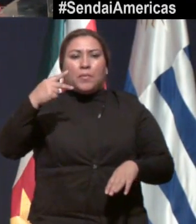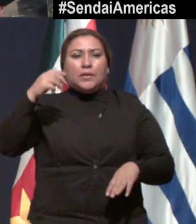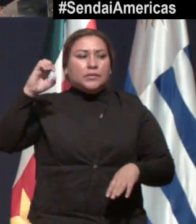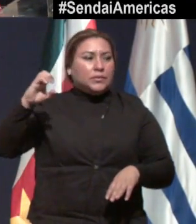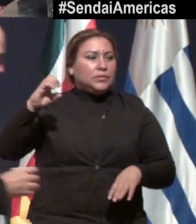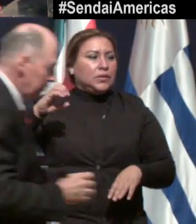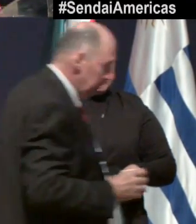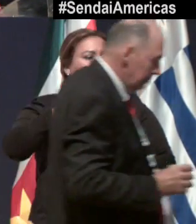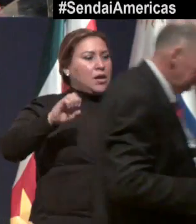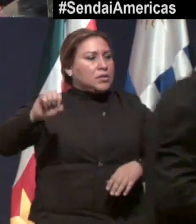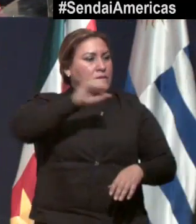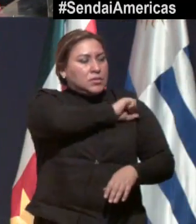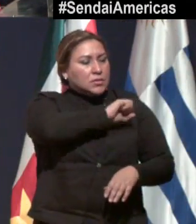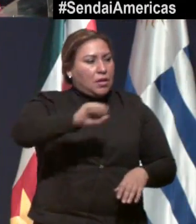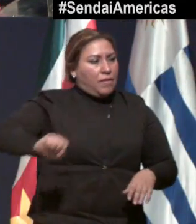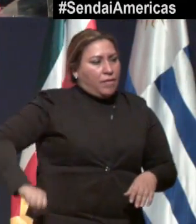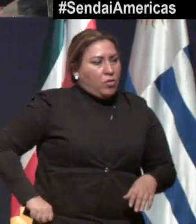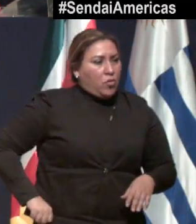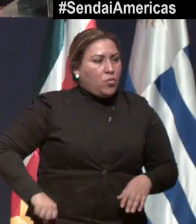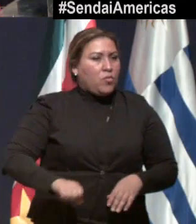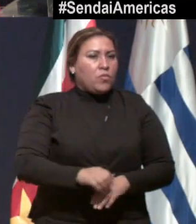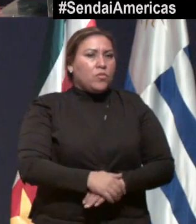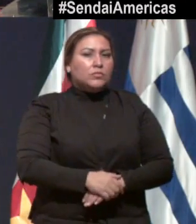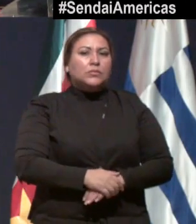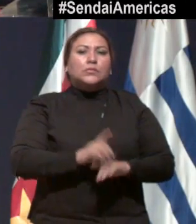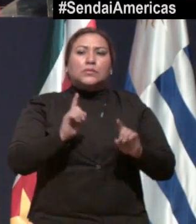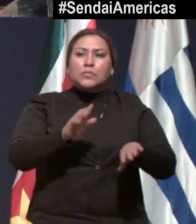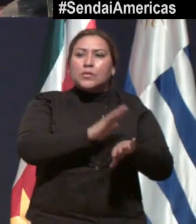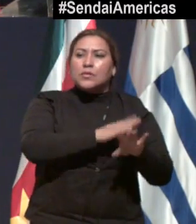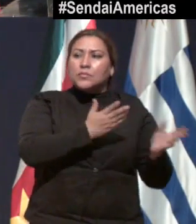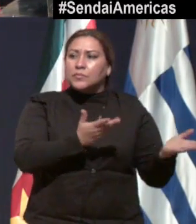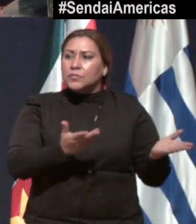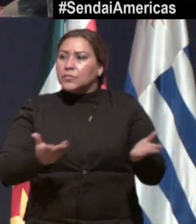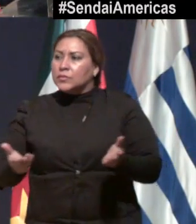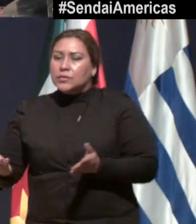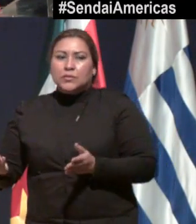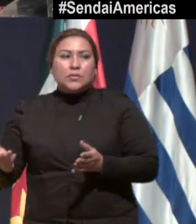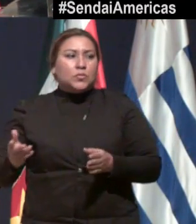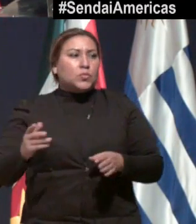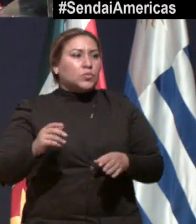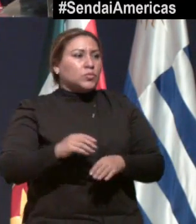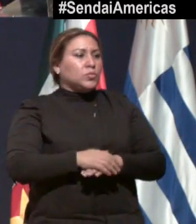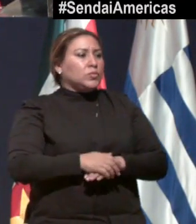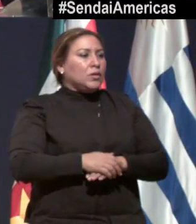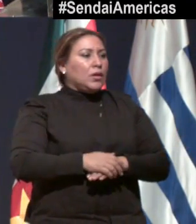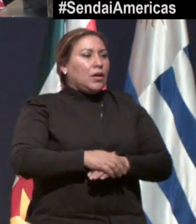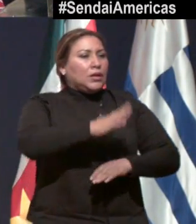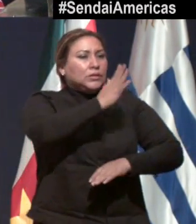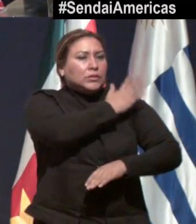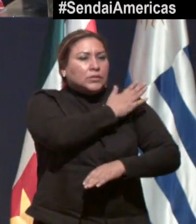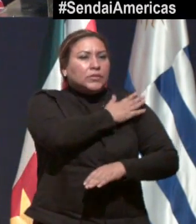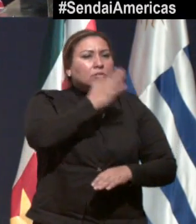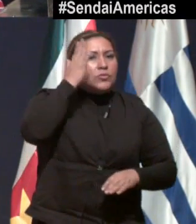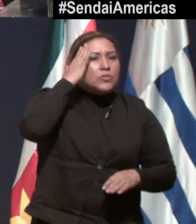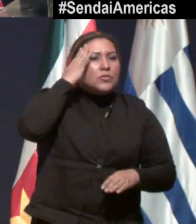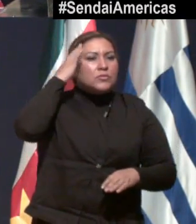Invitamos de igual manera al señor Andrew Mastry, jefe de la sección del conocimiento del riesgo de la Oficina de